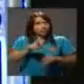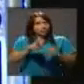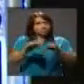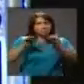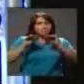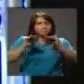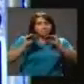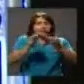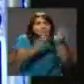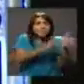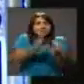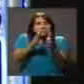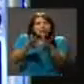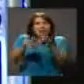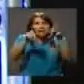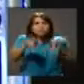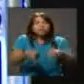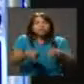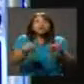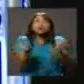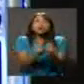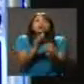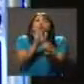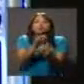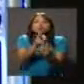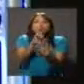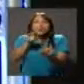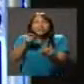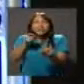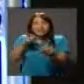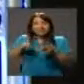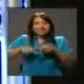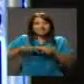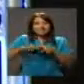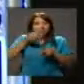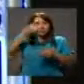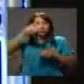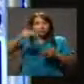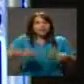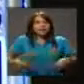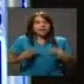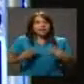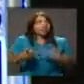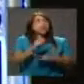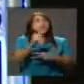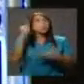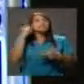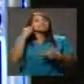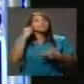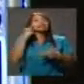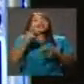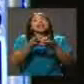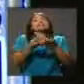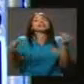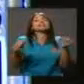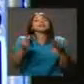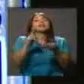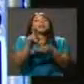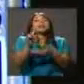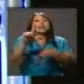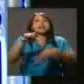desde sus orígenes de cultura y vida y dejar de pensar que la solución es la U Latina en Batán de Limón.